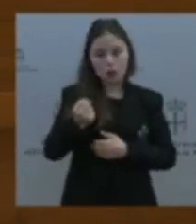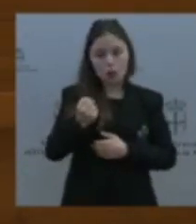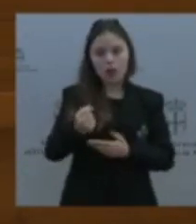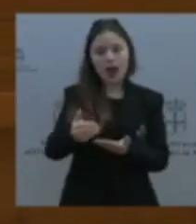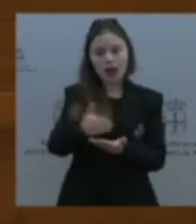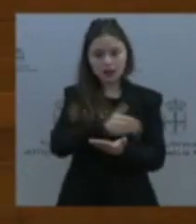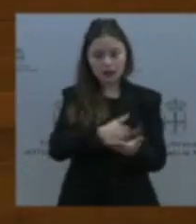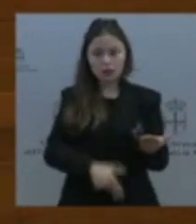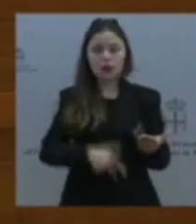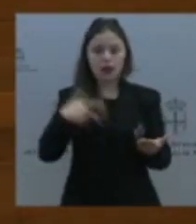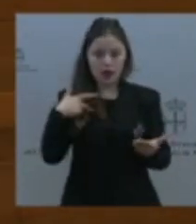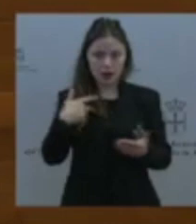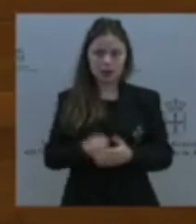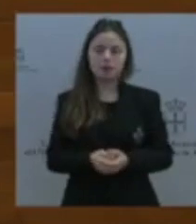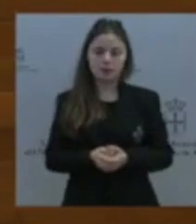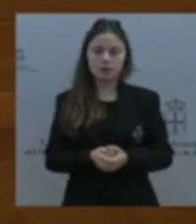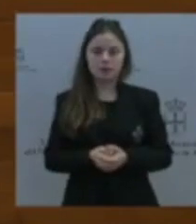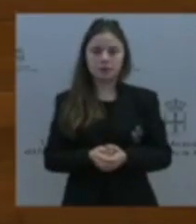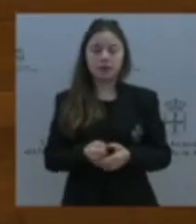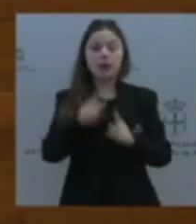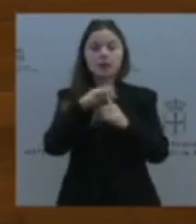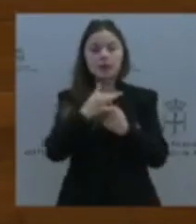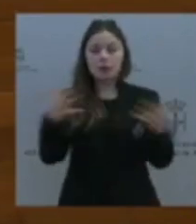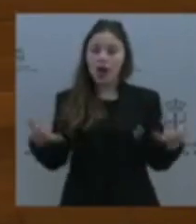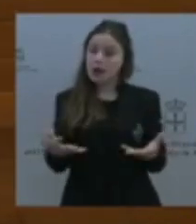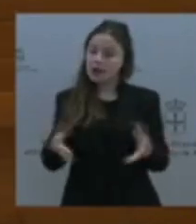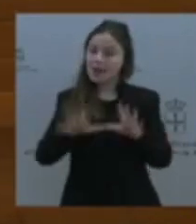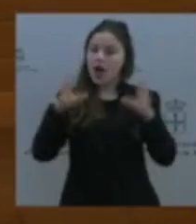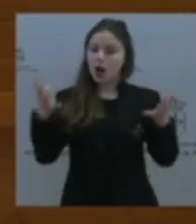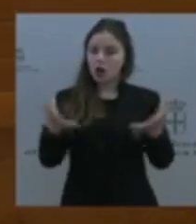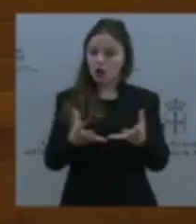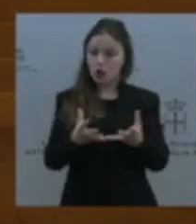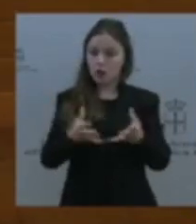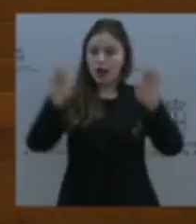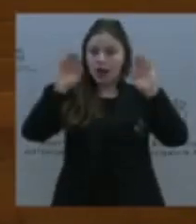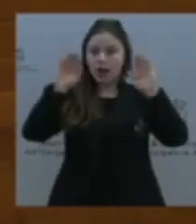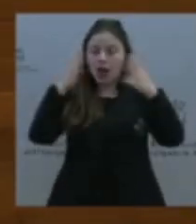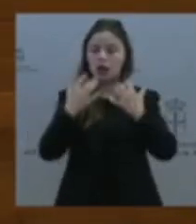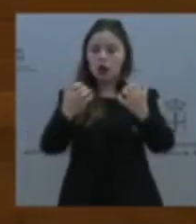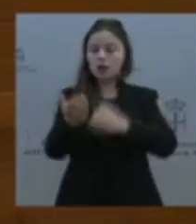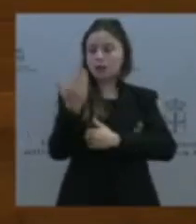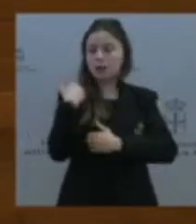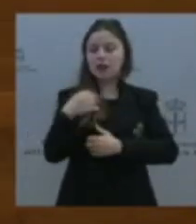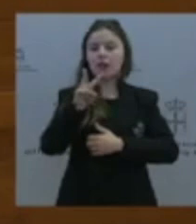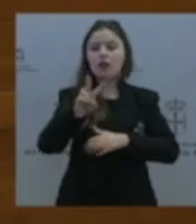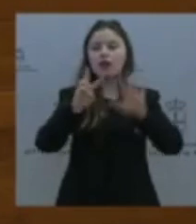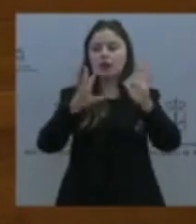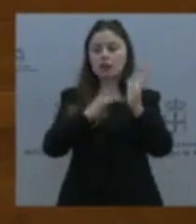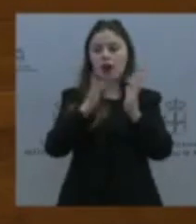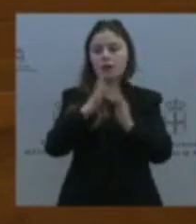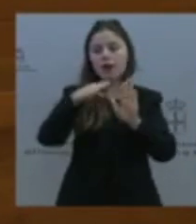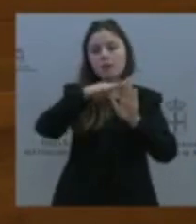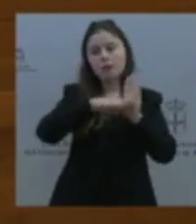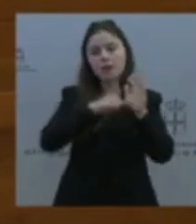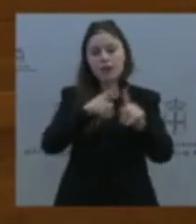esta situación de emergencia global, el Congreso aprobó el pasado 28 de abril medidas para paliar las consecuencias económicas de la guerra